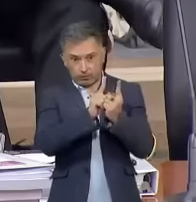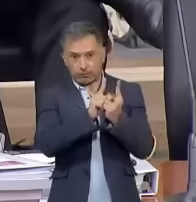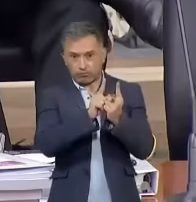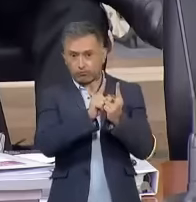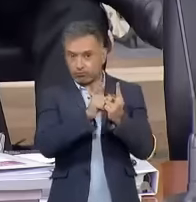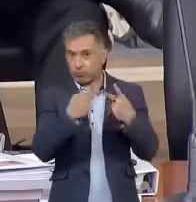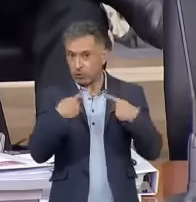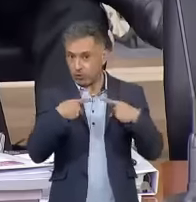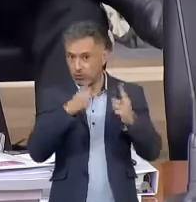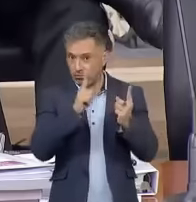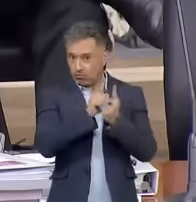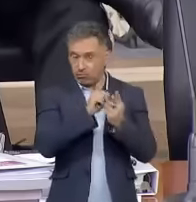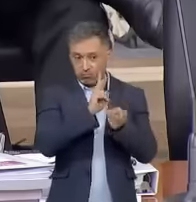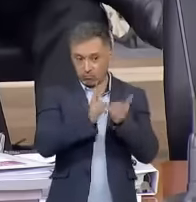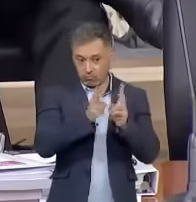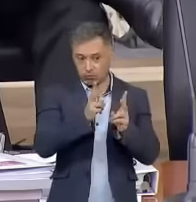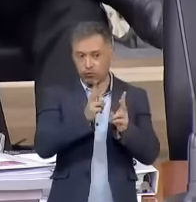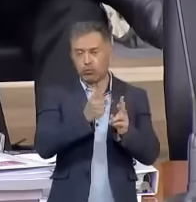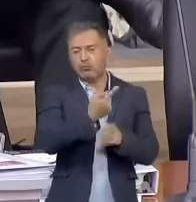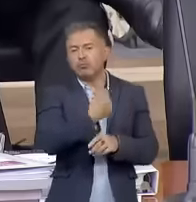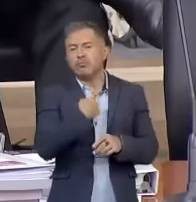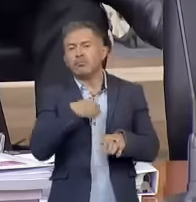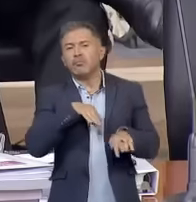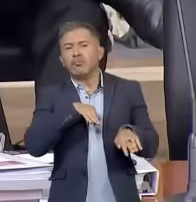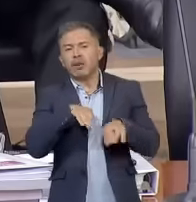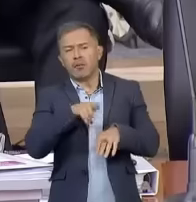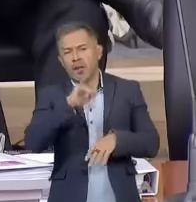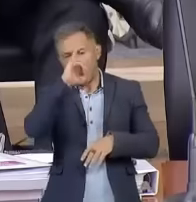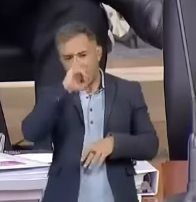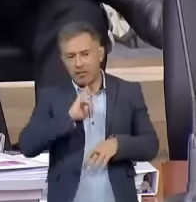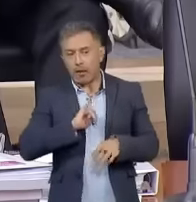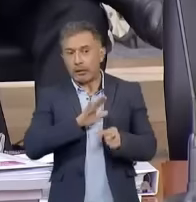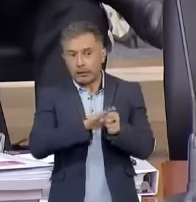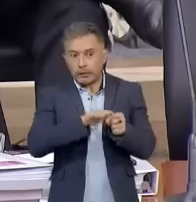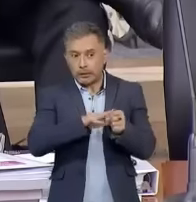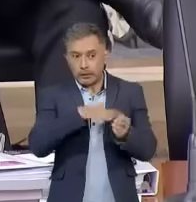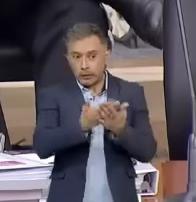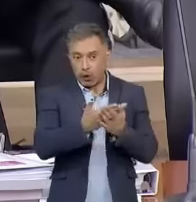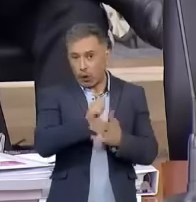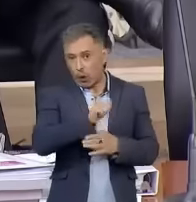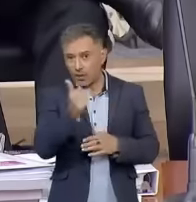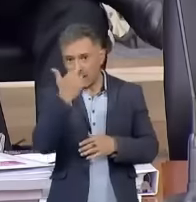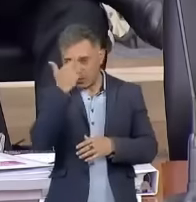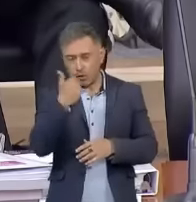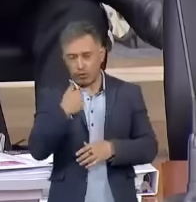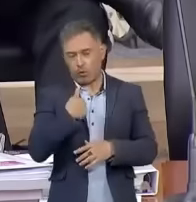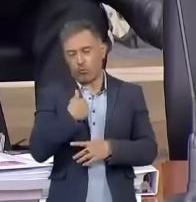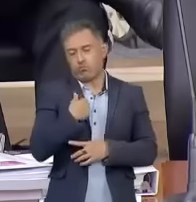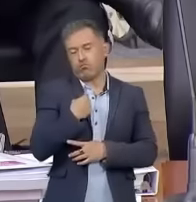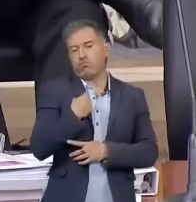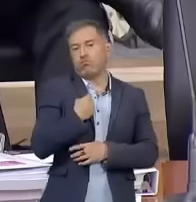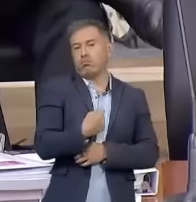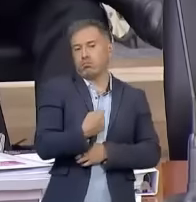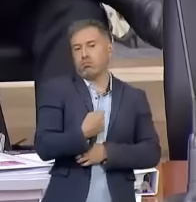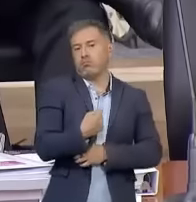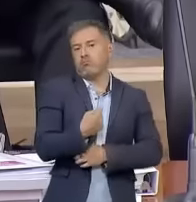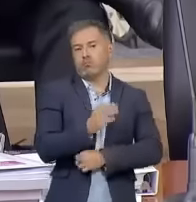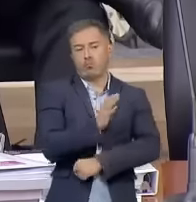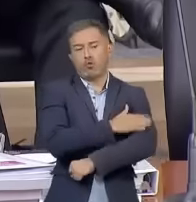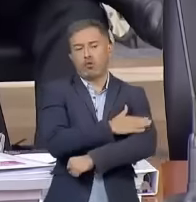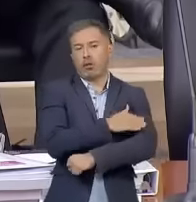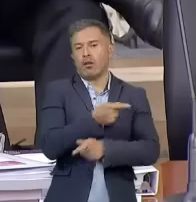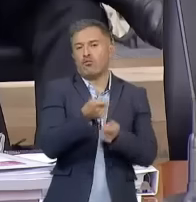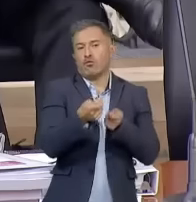tuviera alguna relación Más allá de lo laboral conmigo siendo su jefe Es evidente que estoy usando el poder que tengo y es una